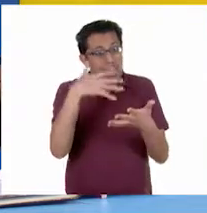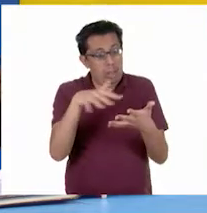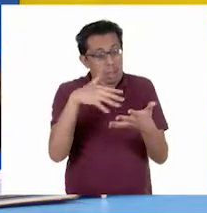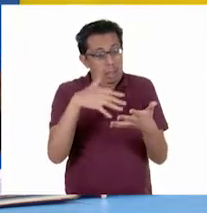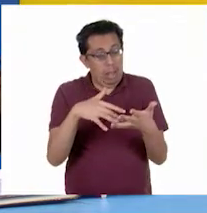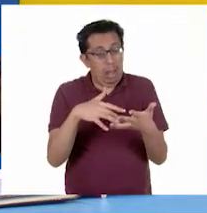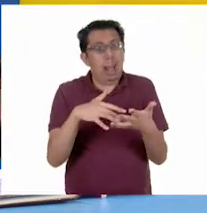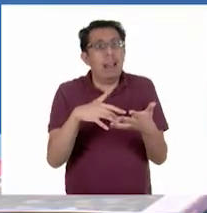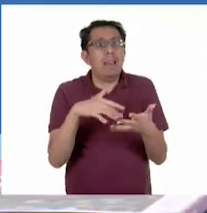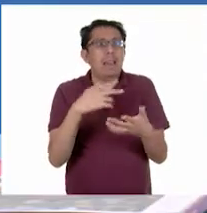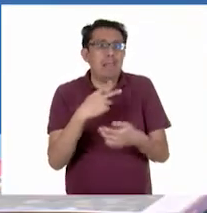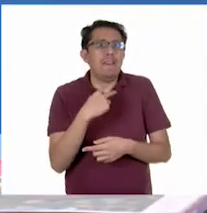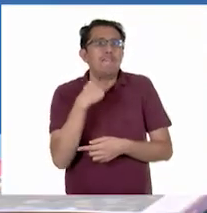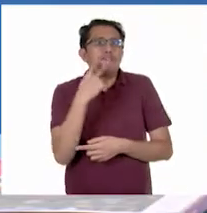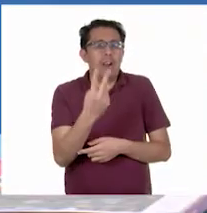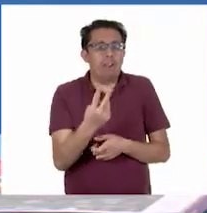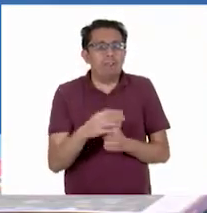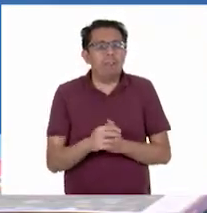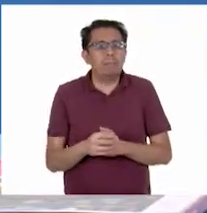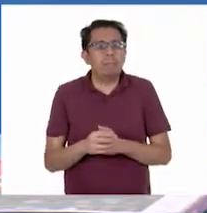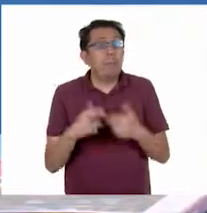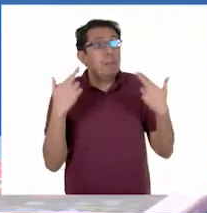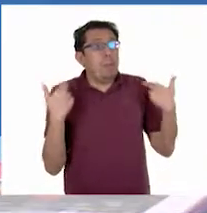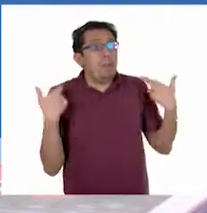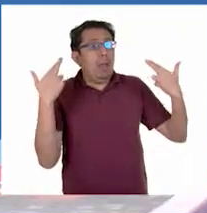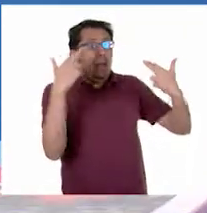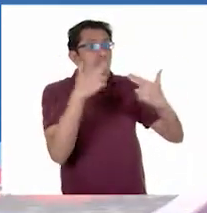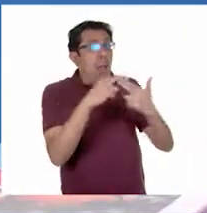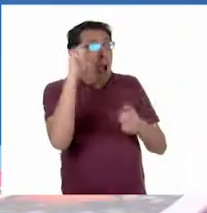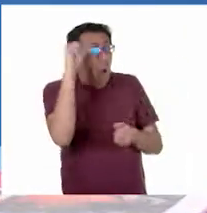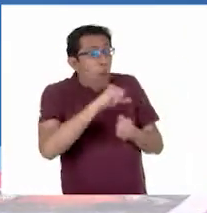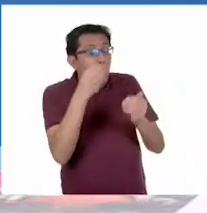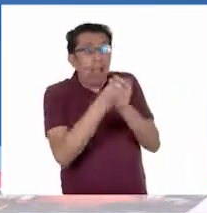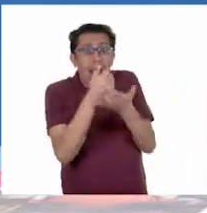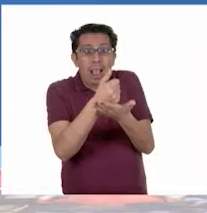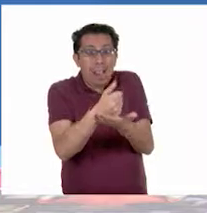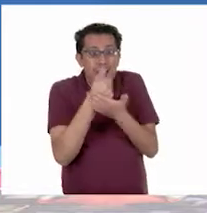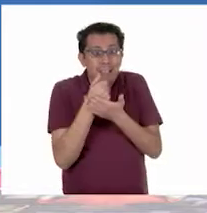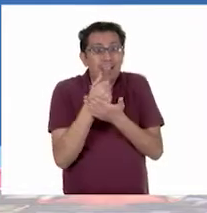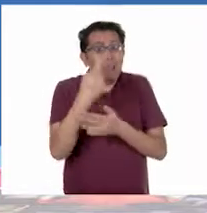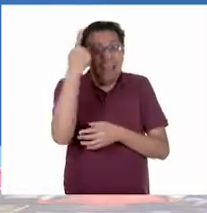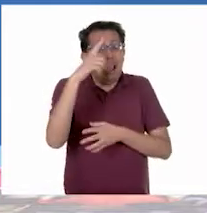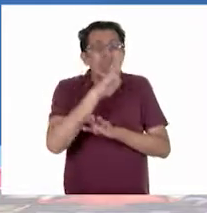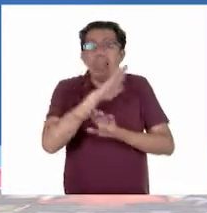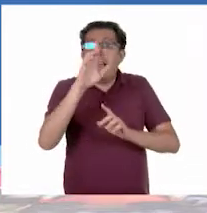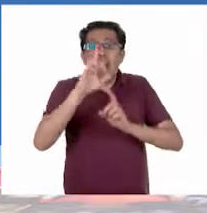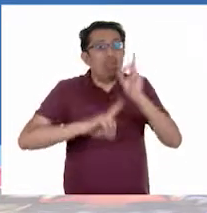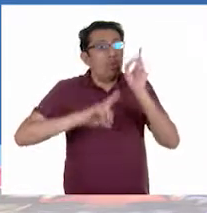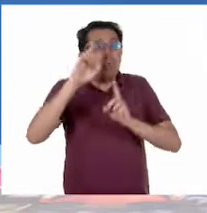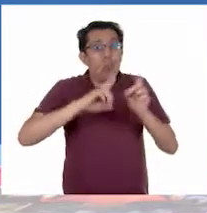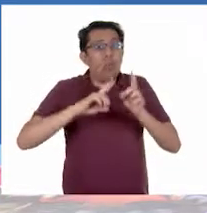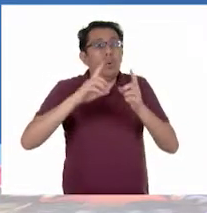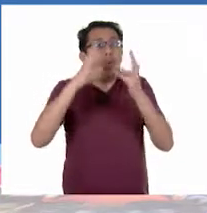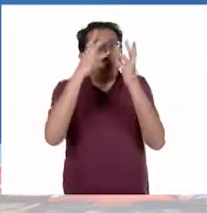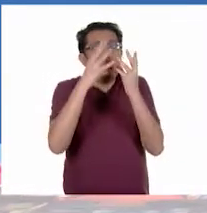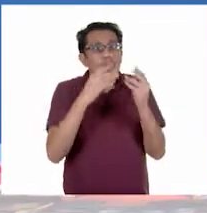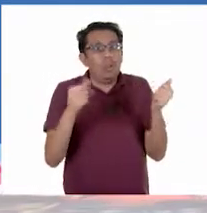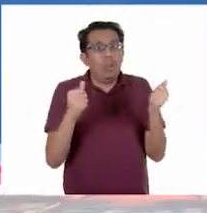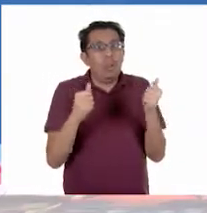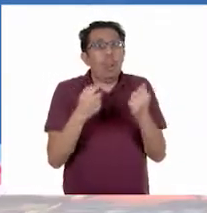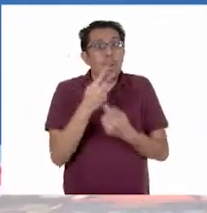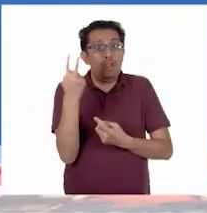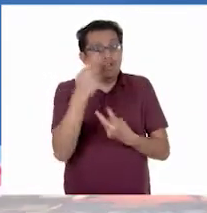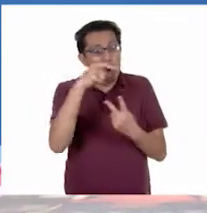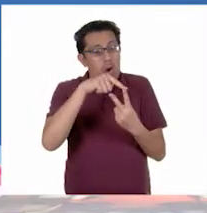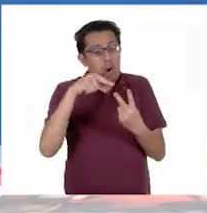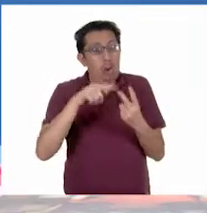clases. Profesor, esta clase me ayudó muchísimo a resolver las dudas que tenía sobre los dos tipos